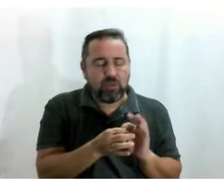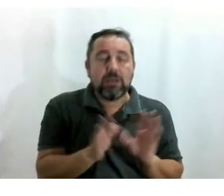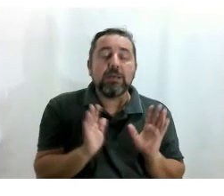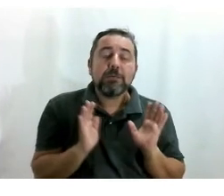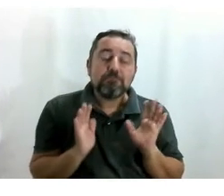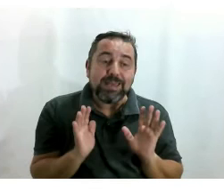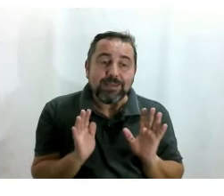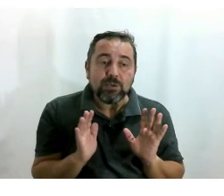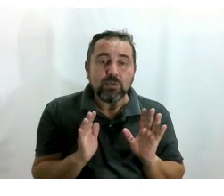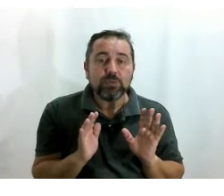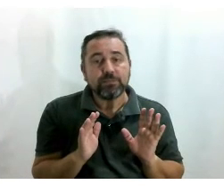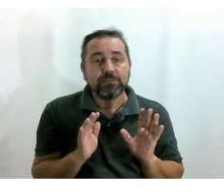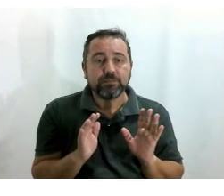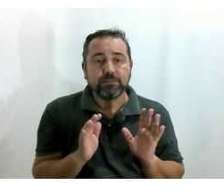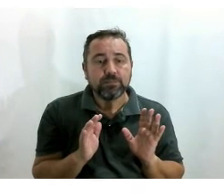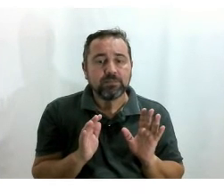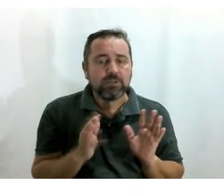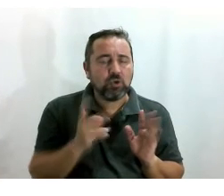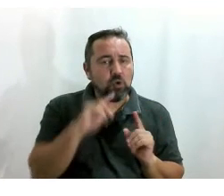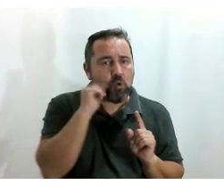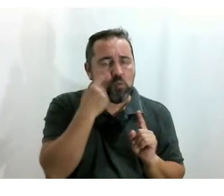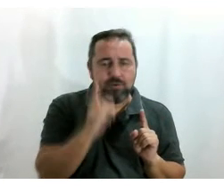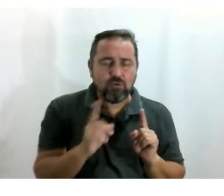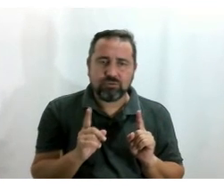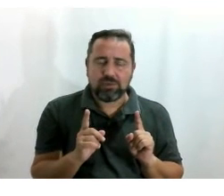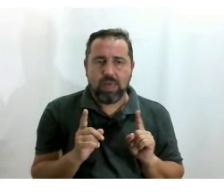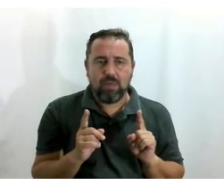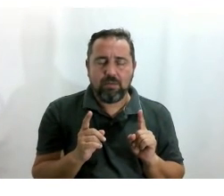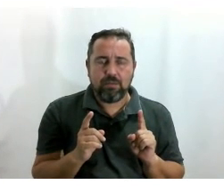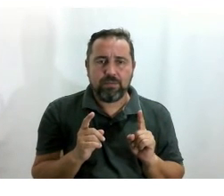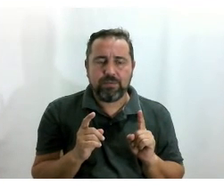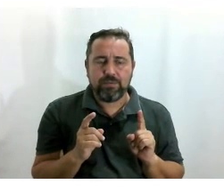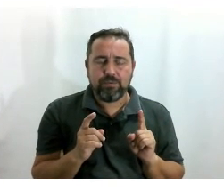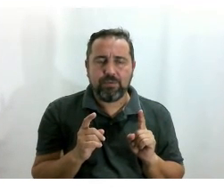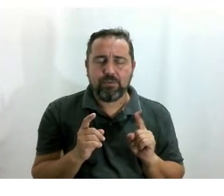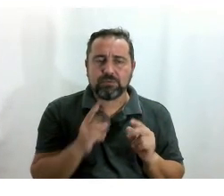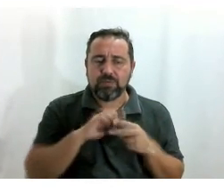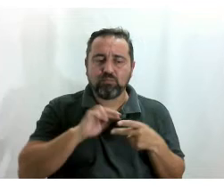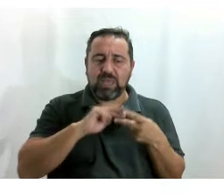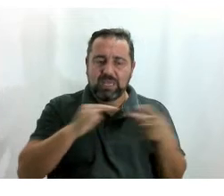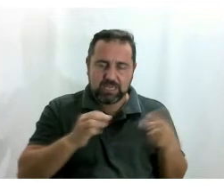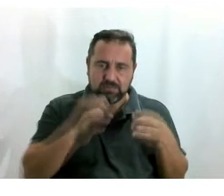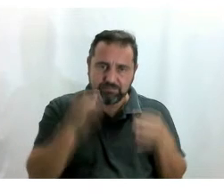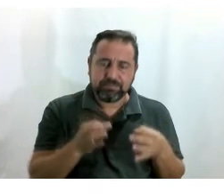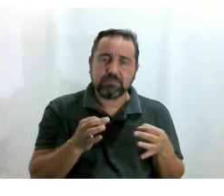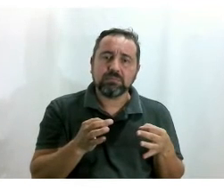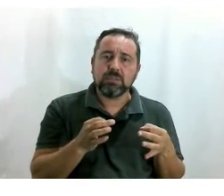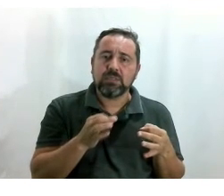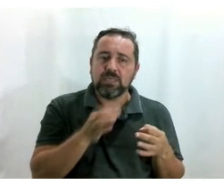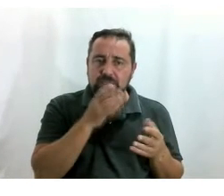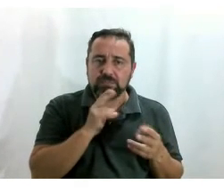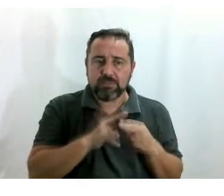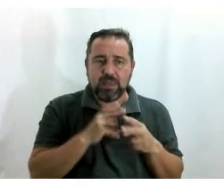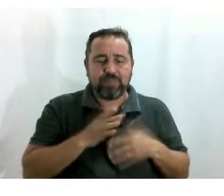ha, digamos, encontrado un gen que de manera, digamos, por herencia